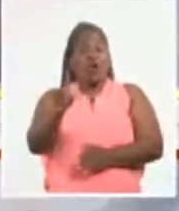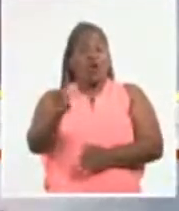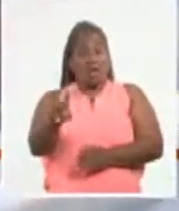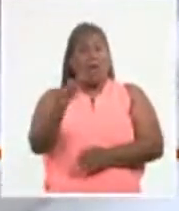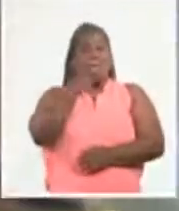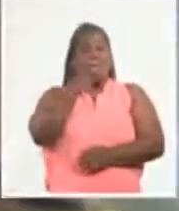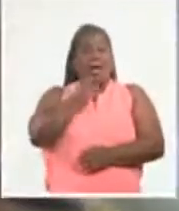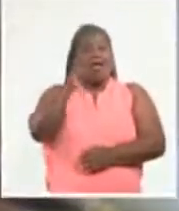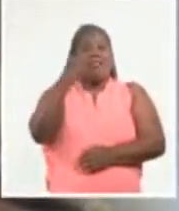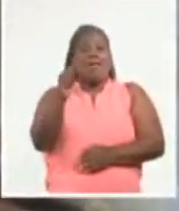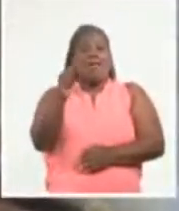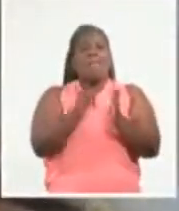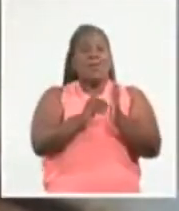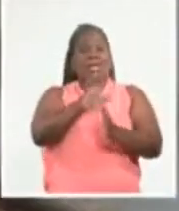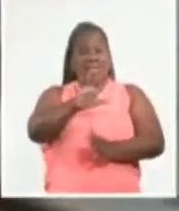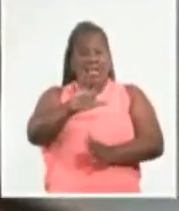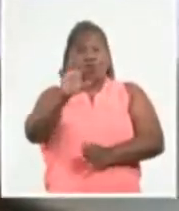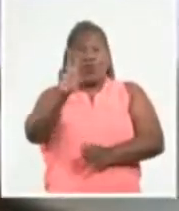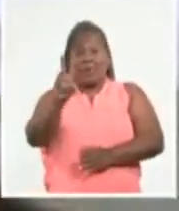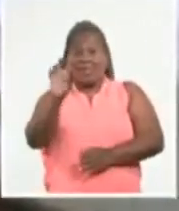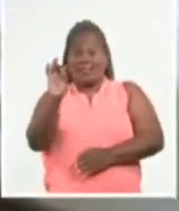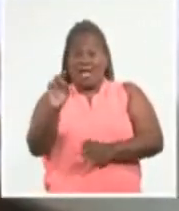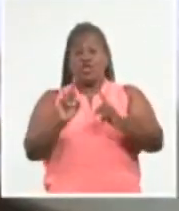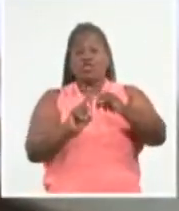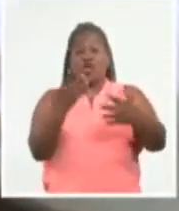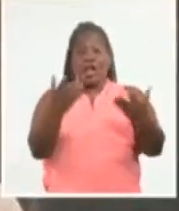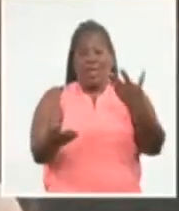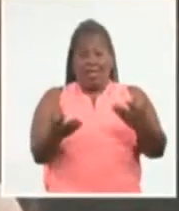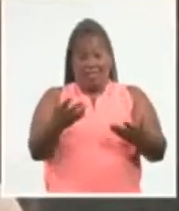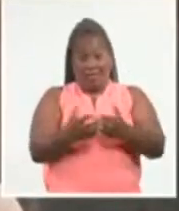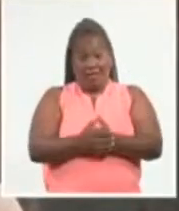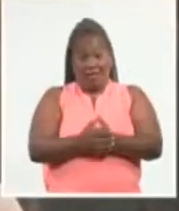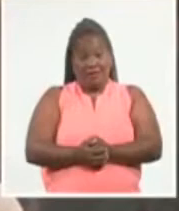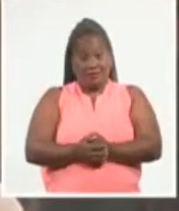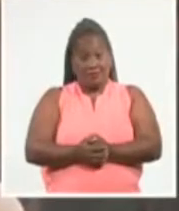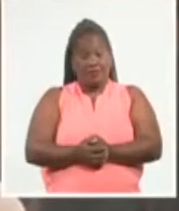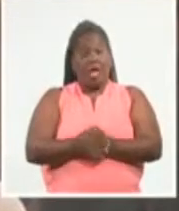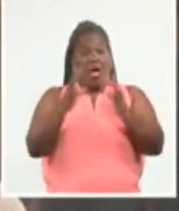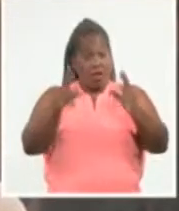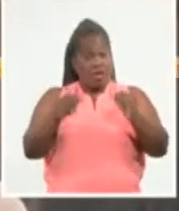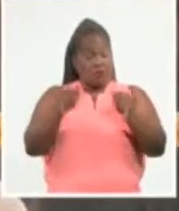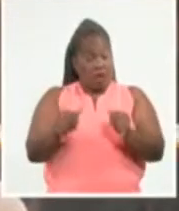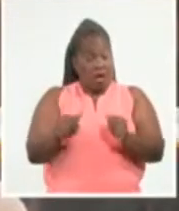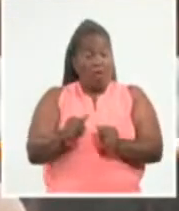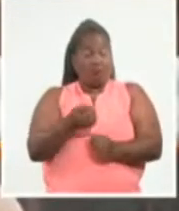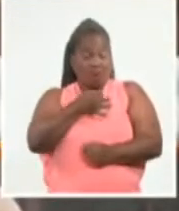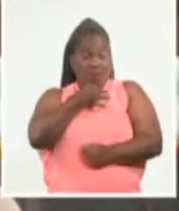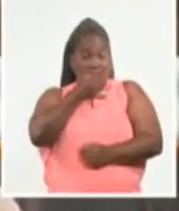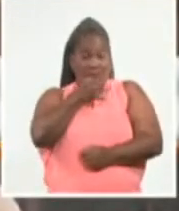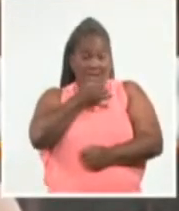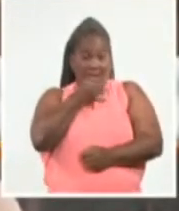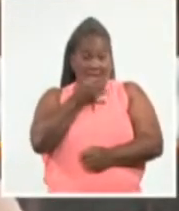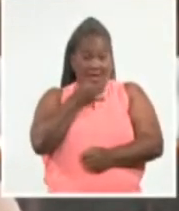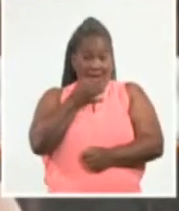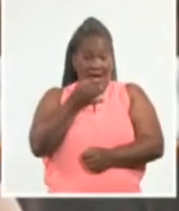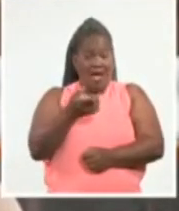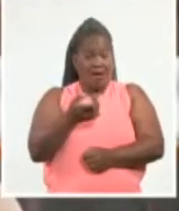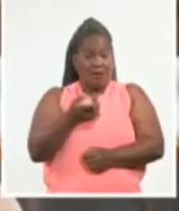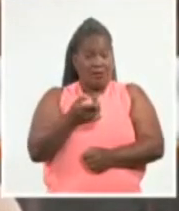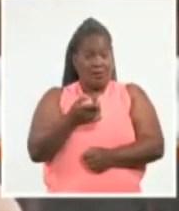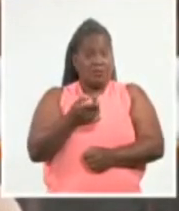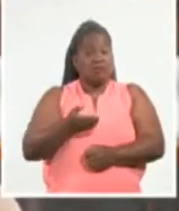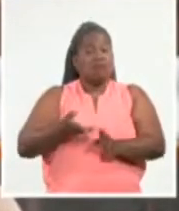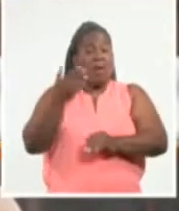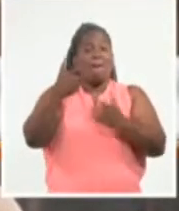de 10.527.9 toneladas de miel de abeja. Entre los otros resultados productivos, podemos decir que también fue récord para el